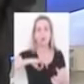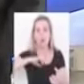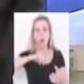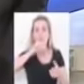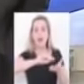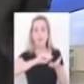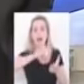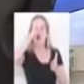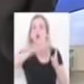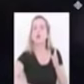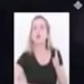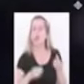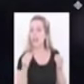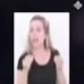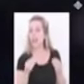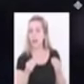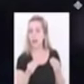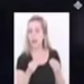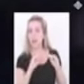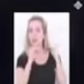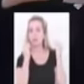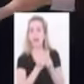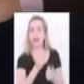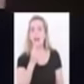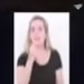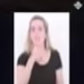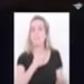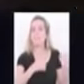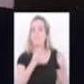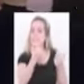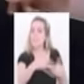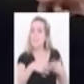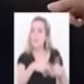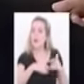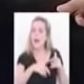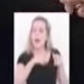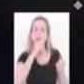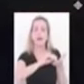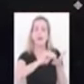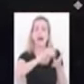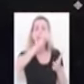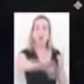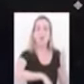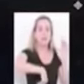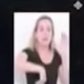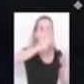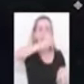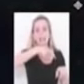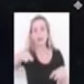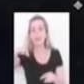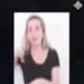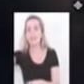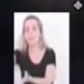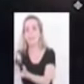blanco y esto te lo muestra acá fíjate lo que gastan en personal de planta permanente y lo que gastan en contratados contratados que obviamente